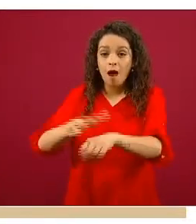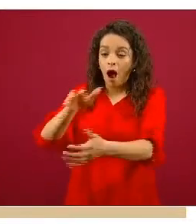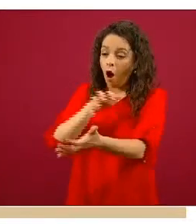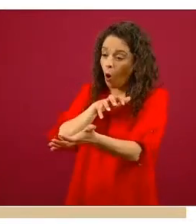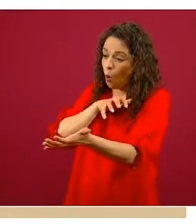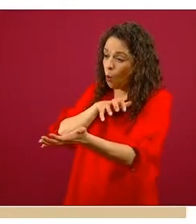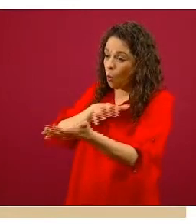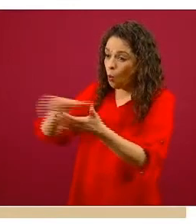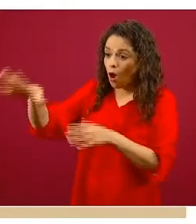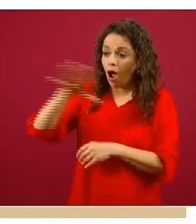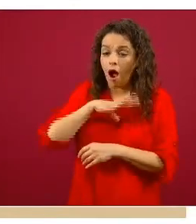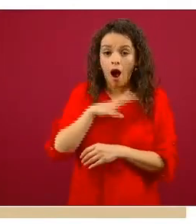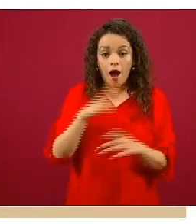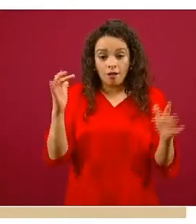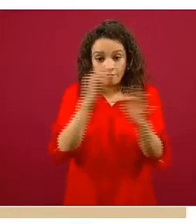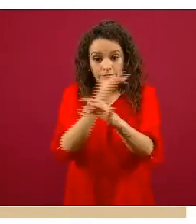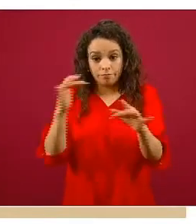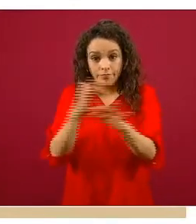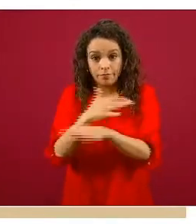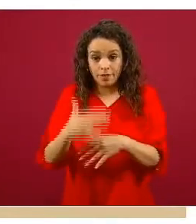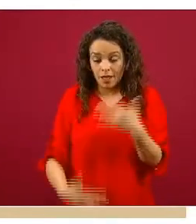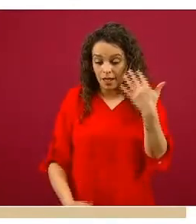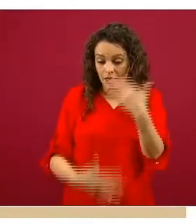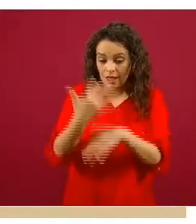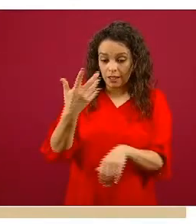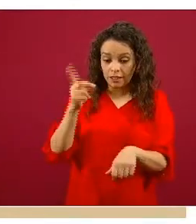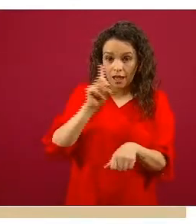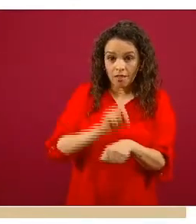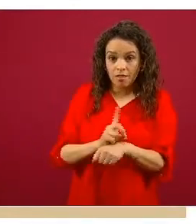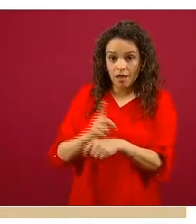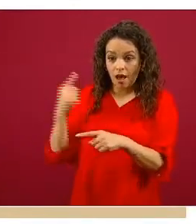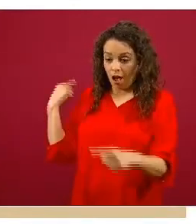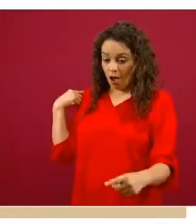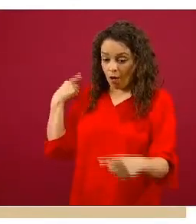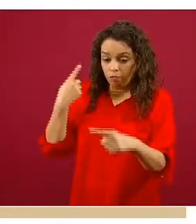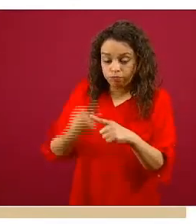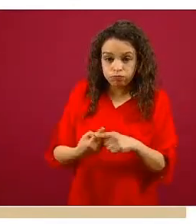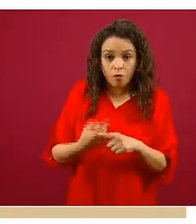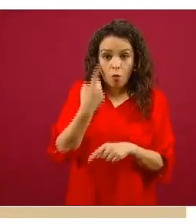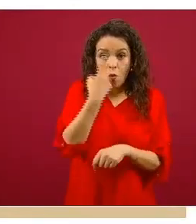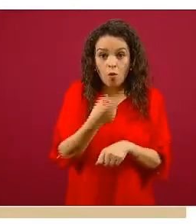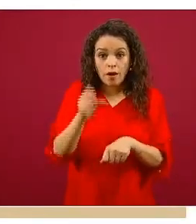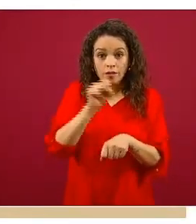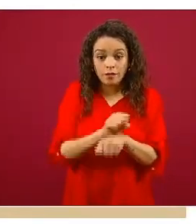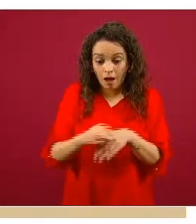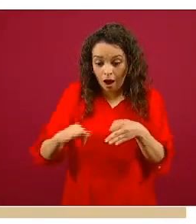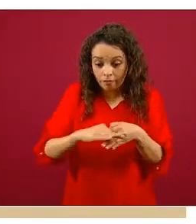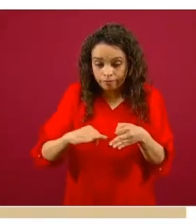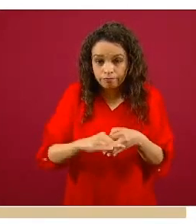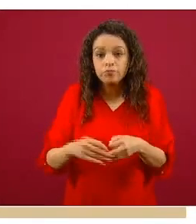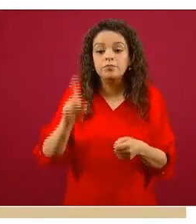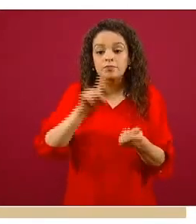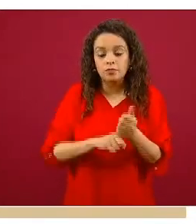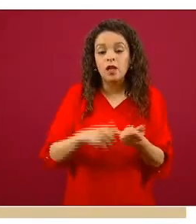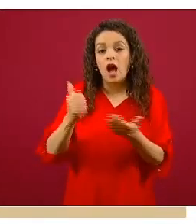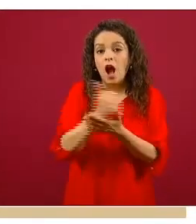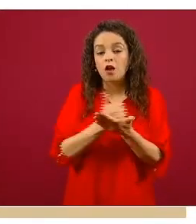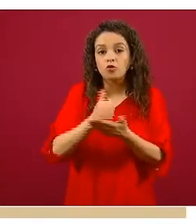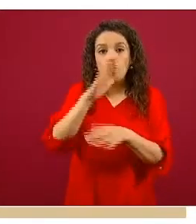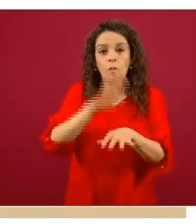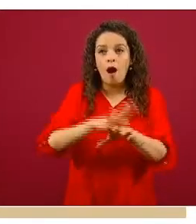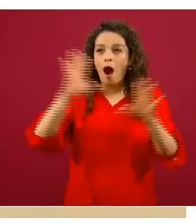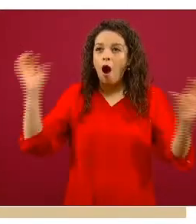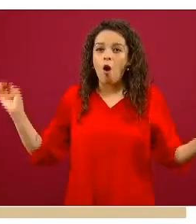su movilidad han tenido de 15 días previos a la última semana son los que están en azul más oscuro,